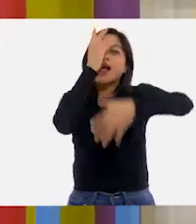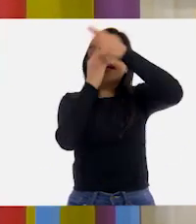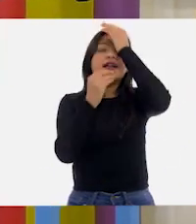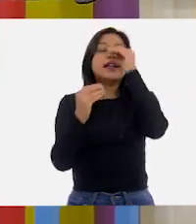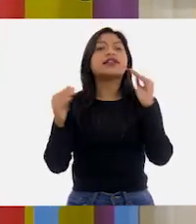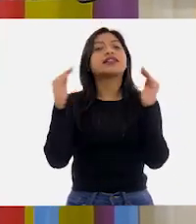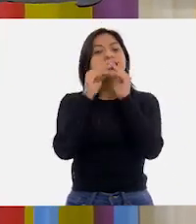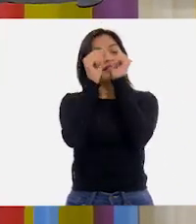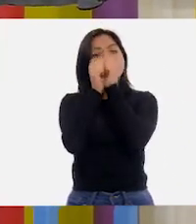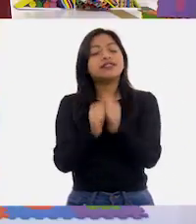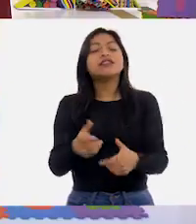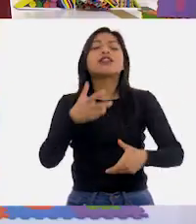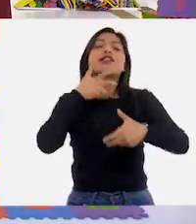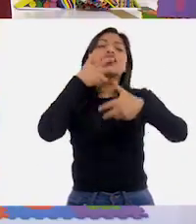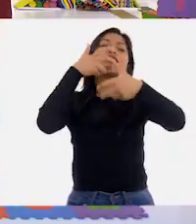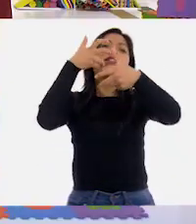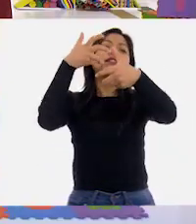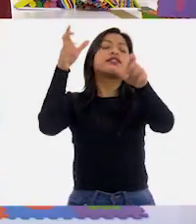Casa.